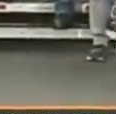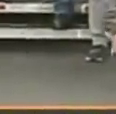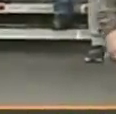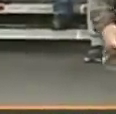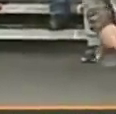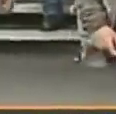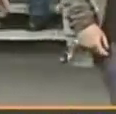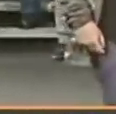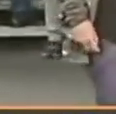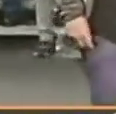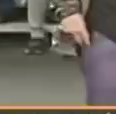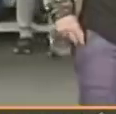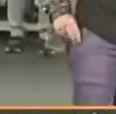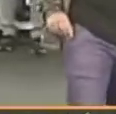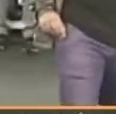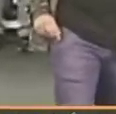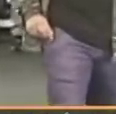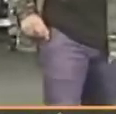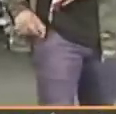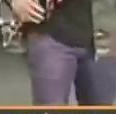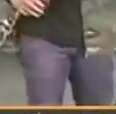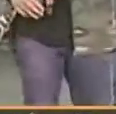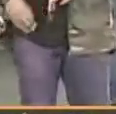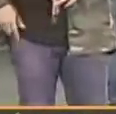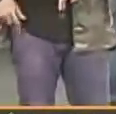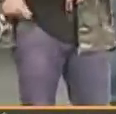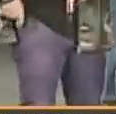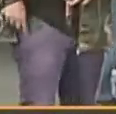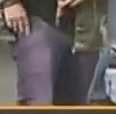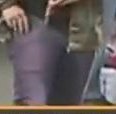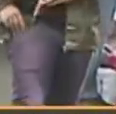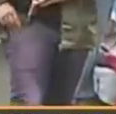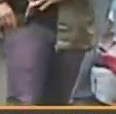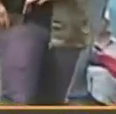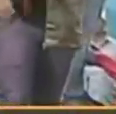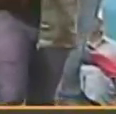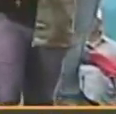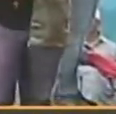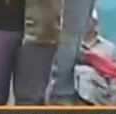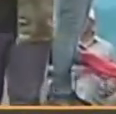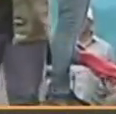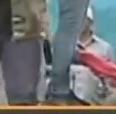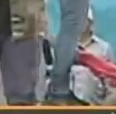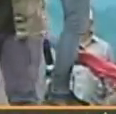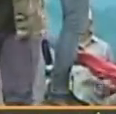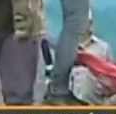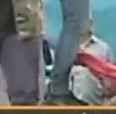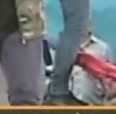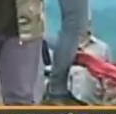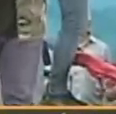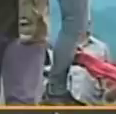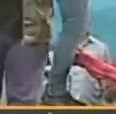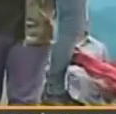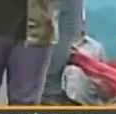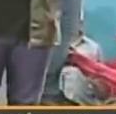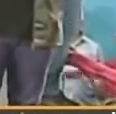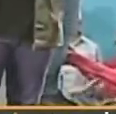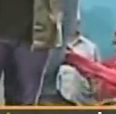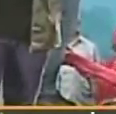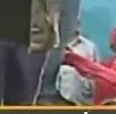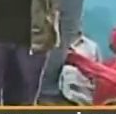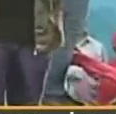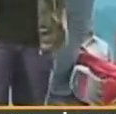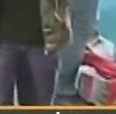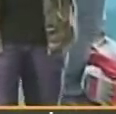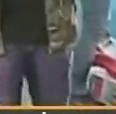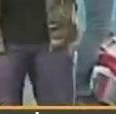nobleza de un ser justo y combatiente. Nuestro presidente, hombre obrero y de los barrios, él sí